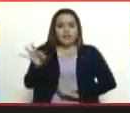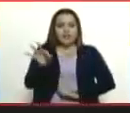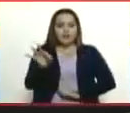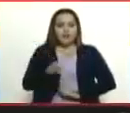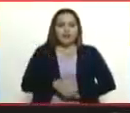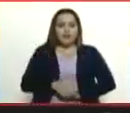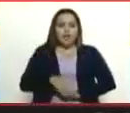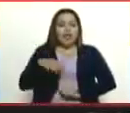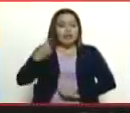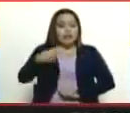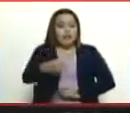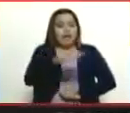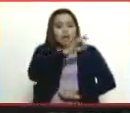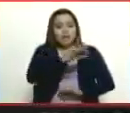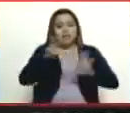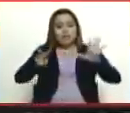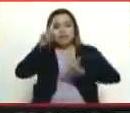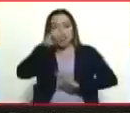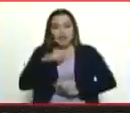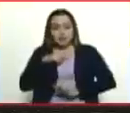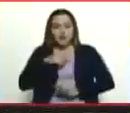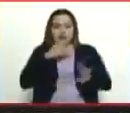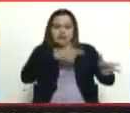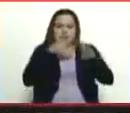37 años de la masacre de Yumare.